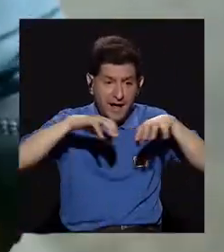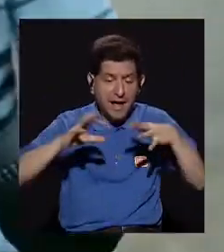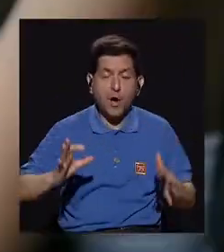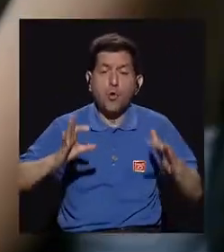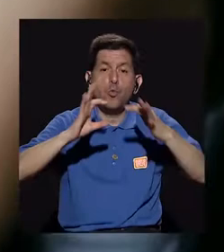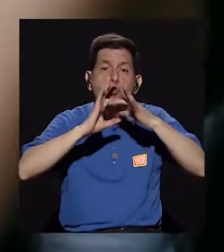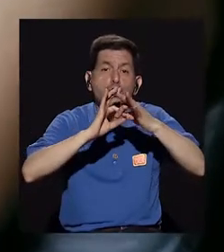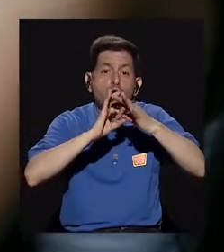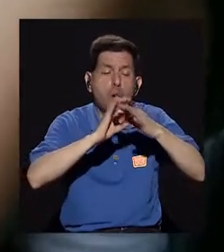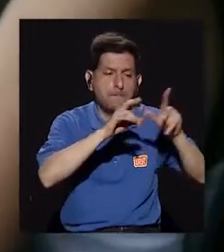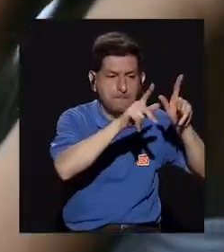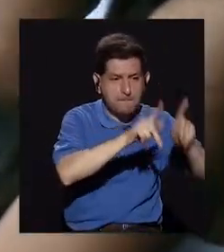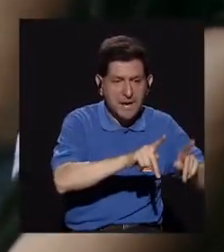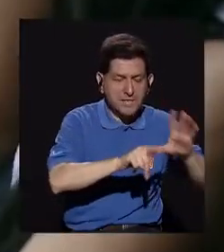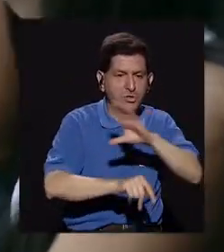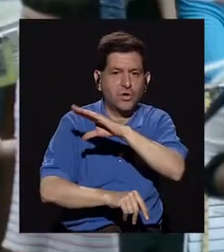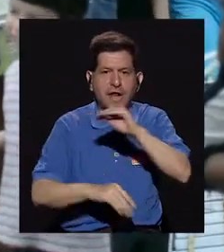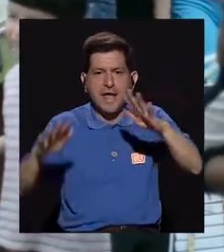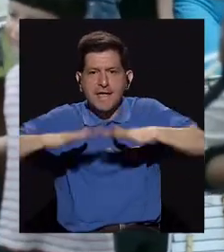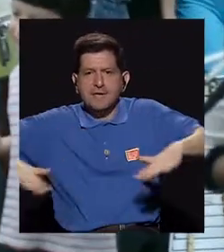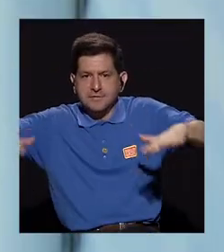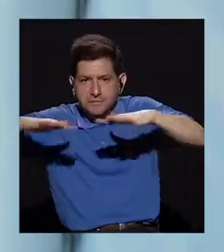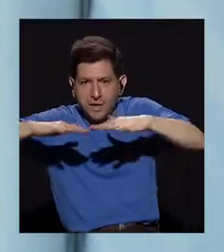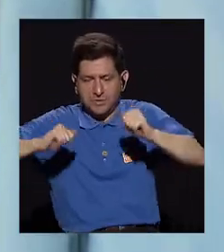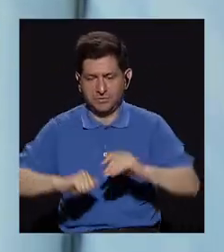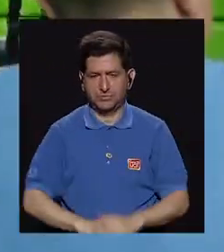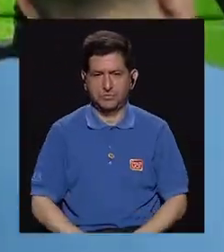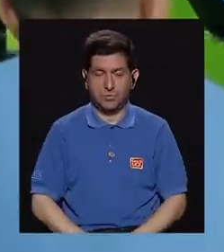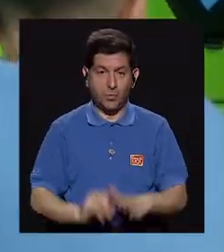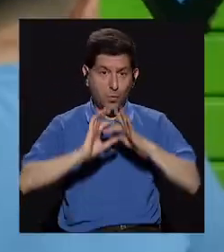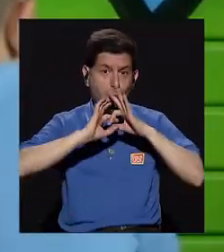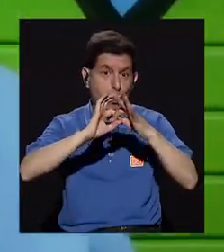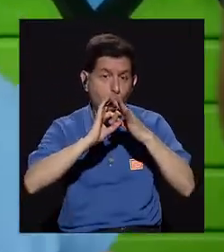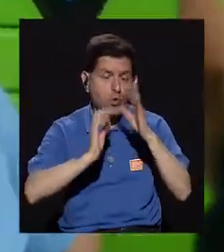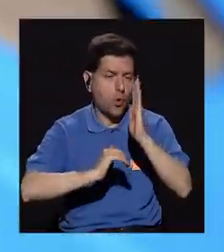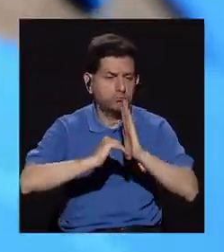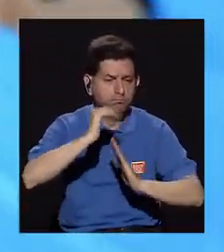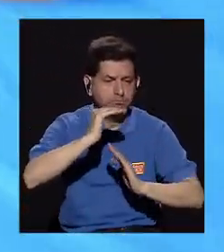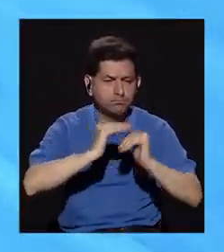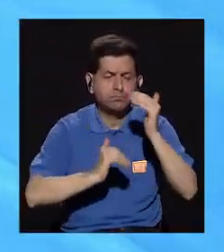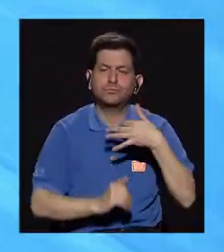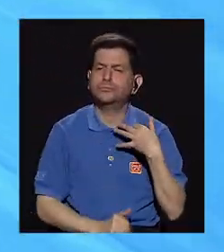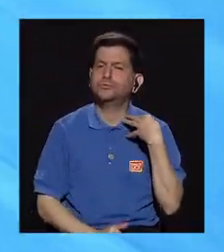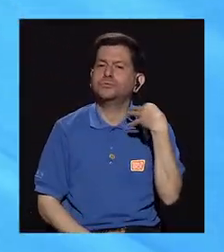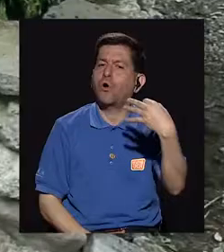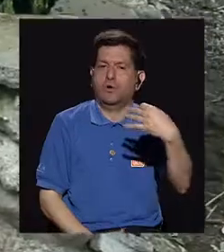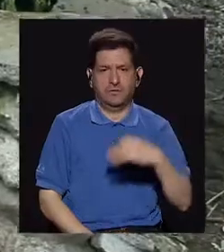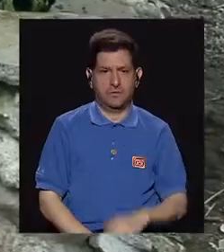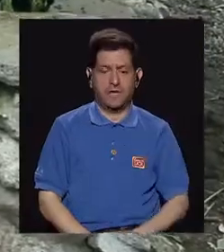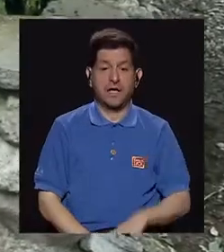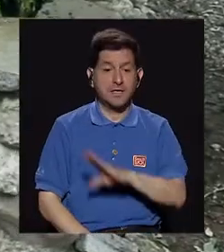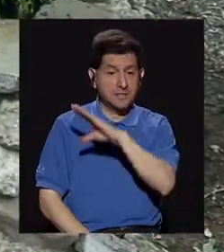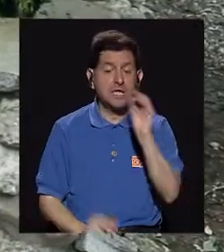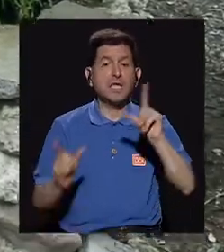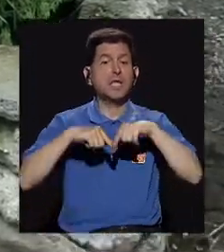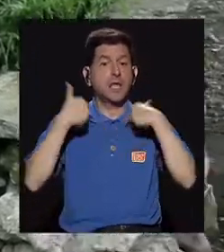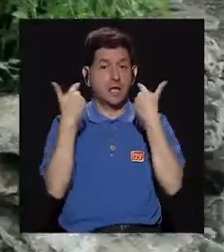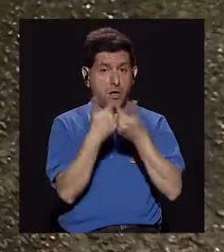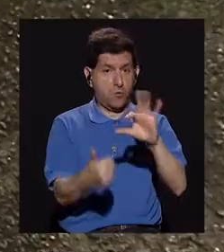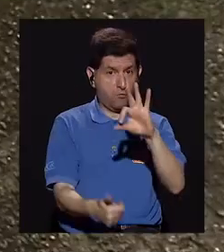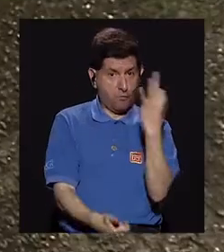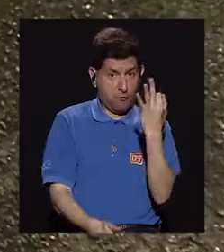ese vínculo entre la gente y sus espacios, ¿verdad? Que es un vínculo que se construye cotidianamente y